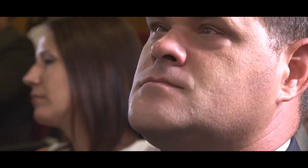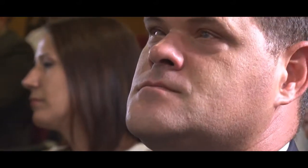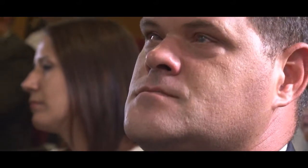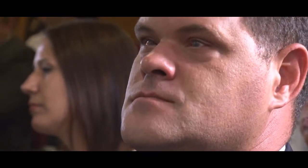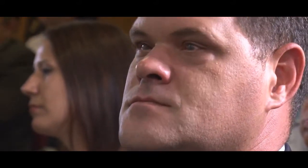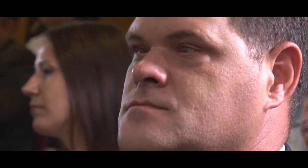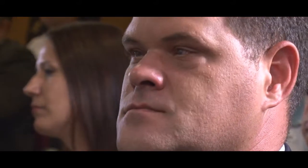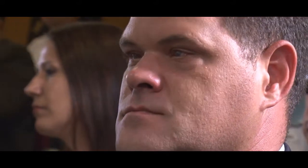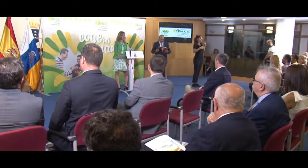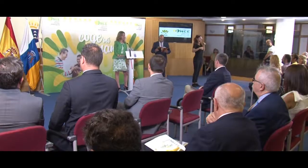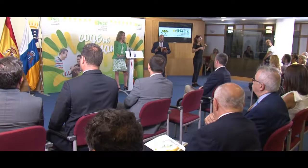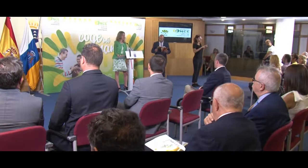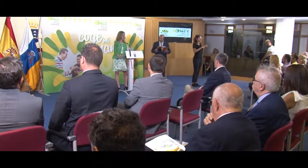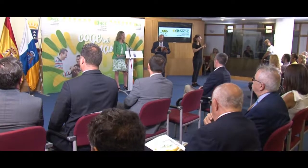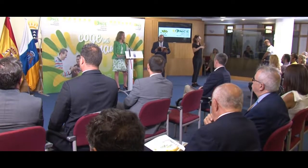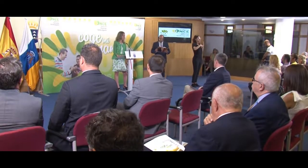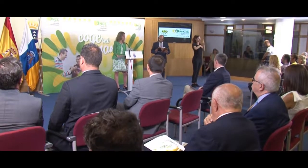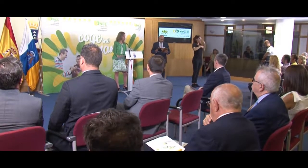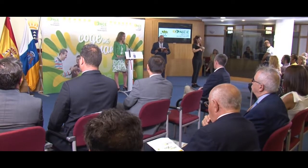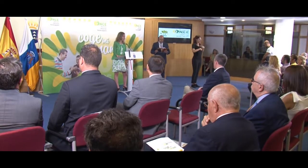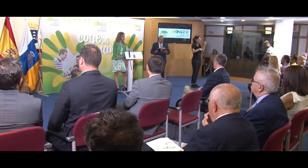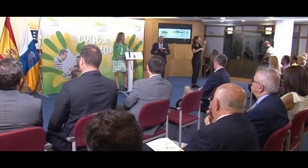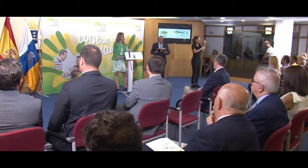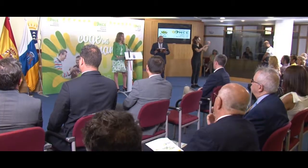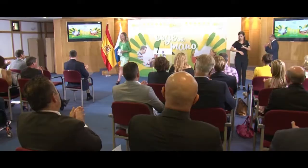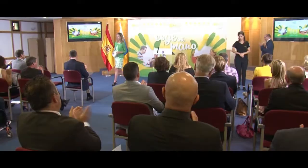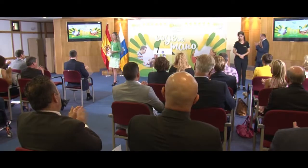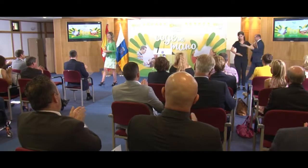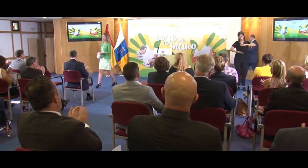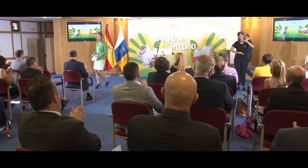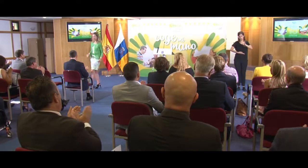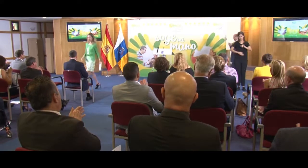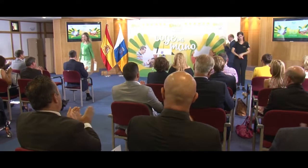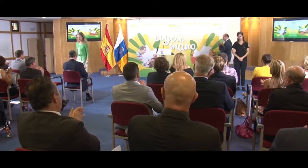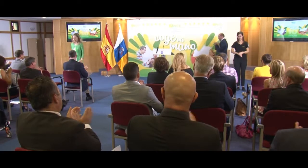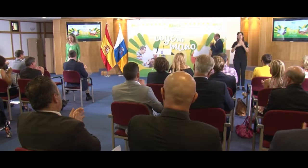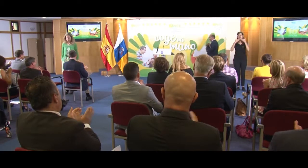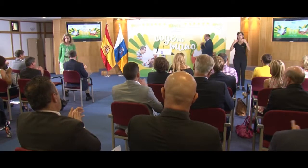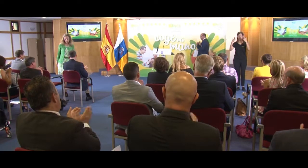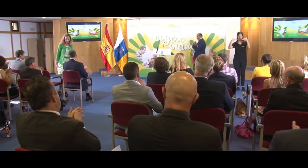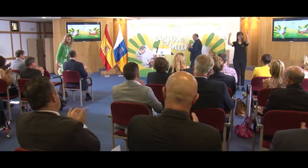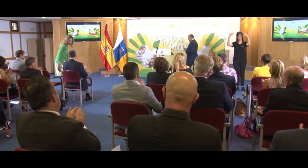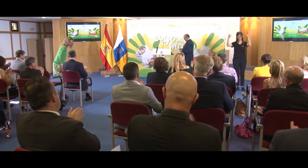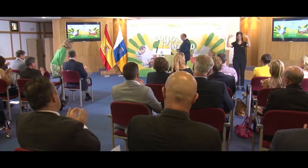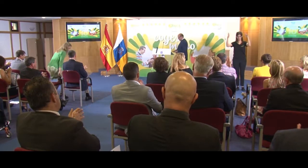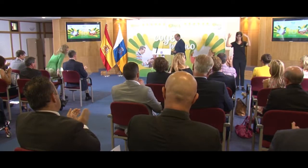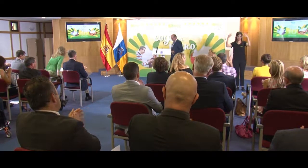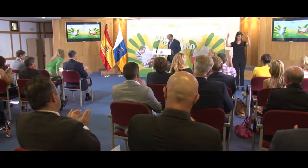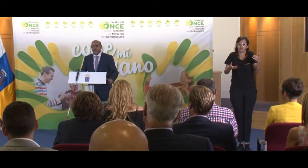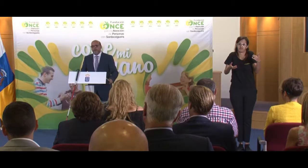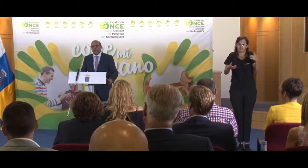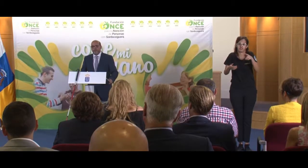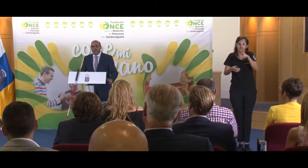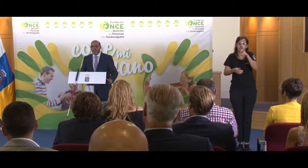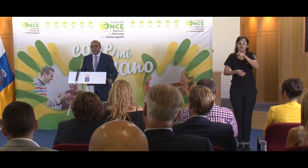de discapacidad y con sus familiares. Una labor más que sumar a una organización que lleva trabajando sin descanso